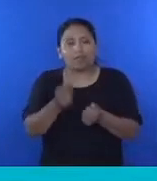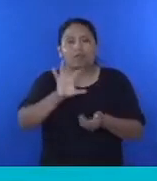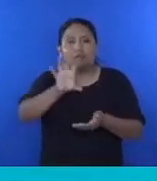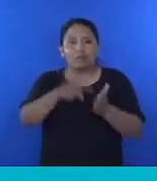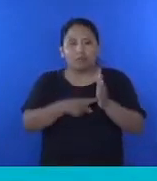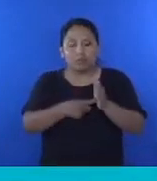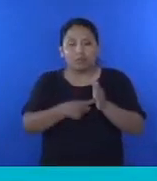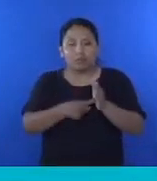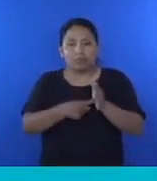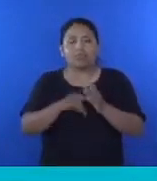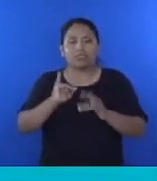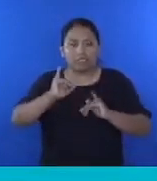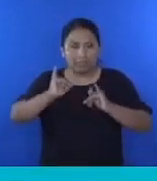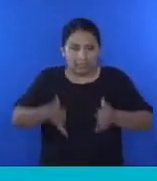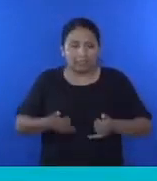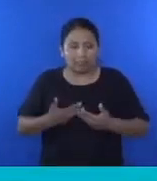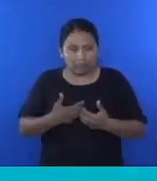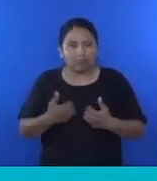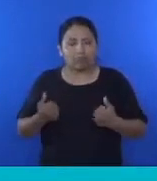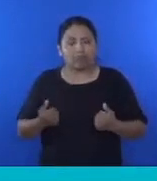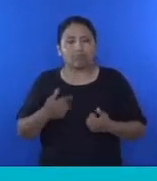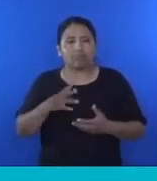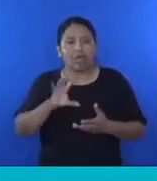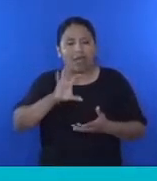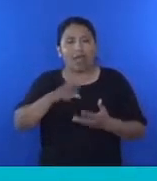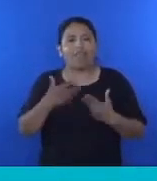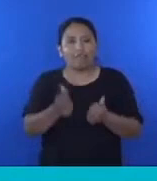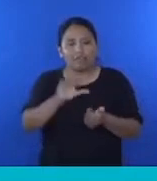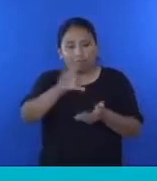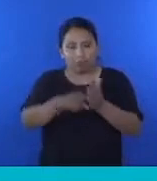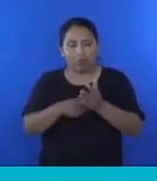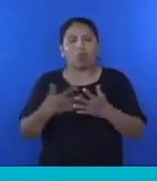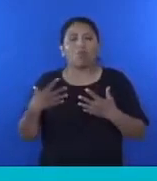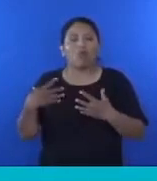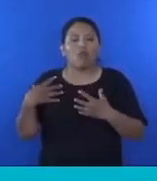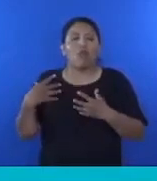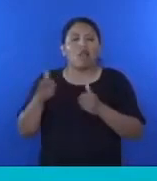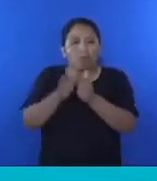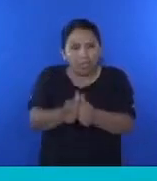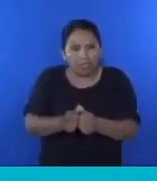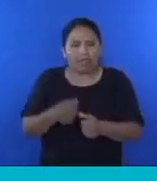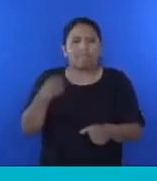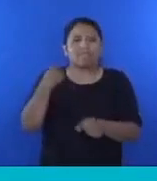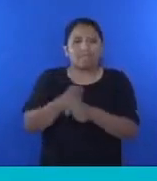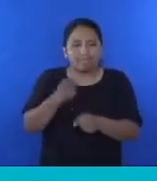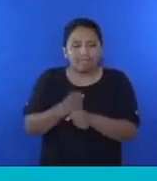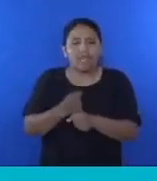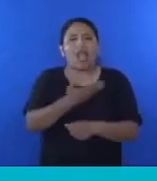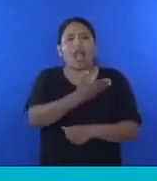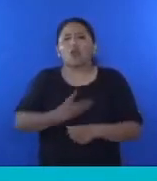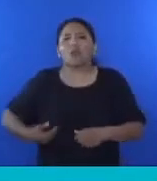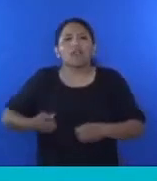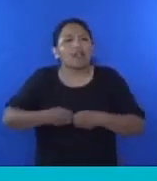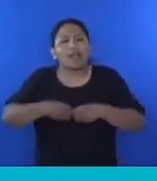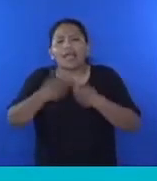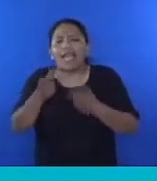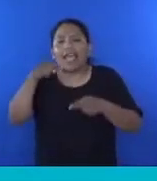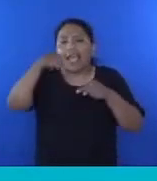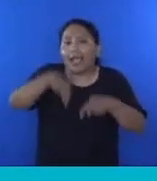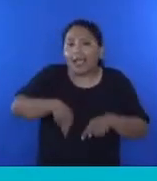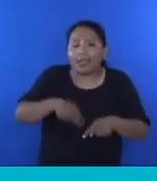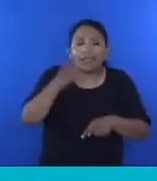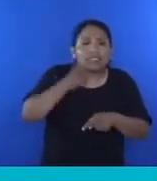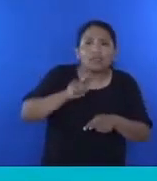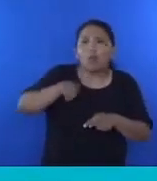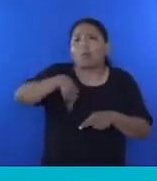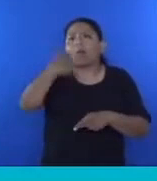provincia. Estamos dispuestos a defender a la provincia. Vamos a poner el hombro para acompañar al gobernador que sea, a este o al que le